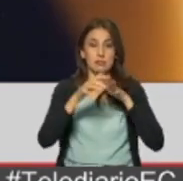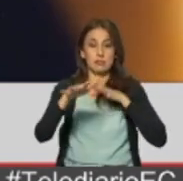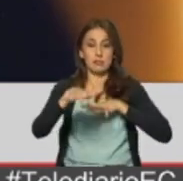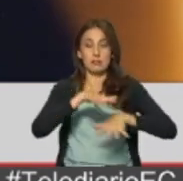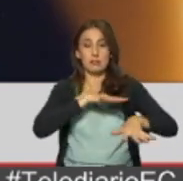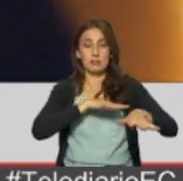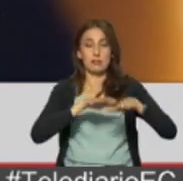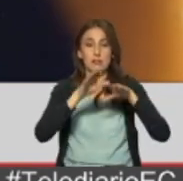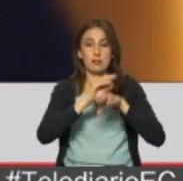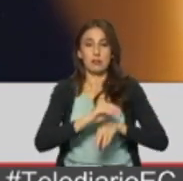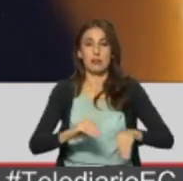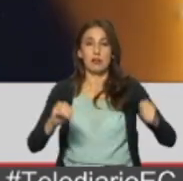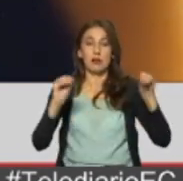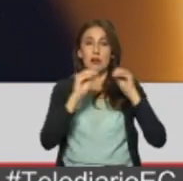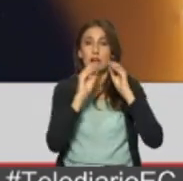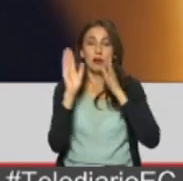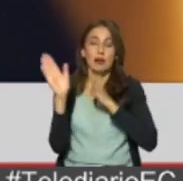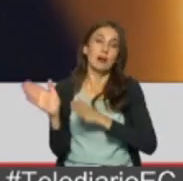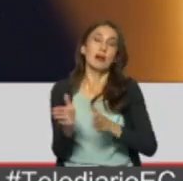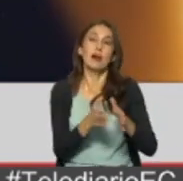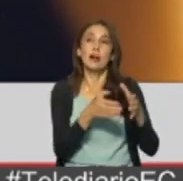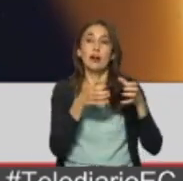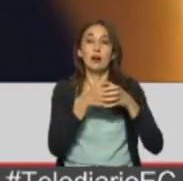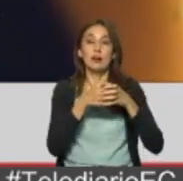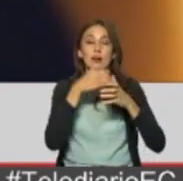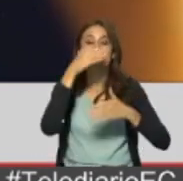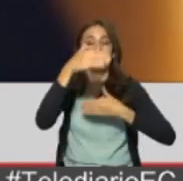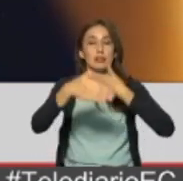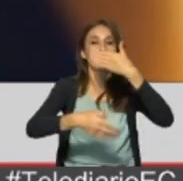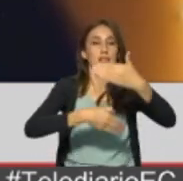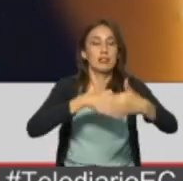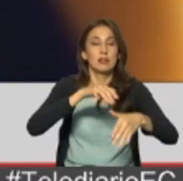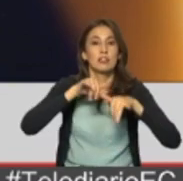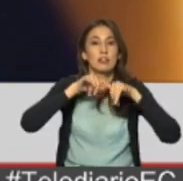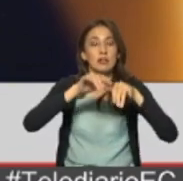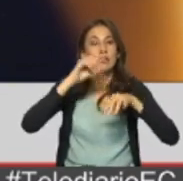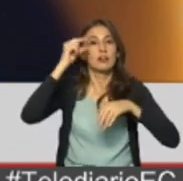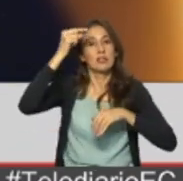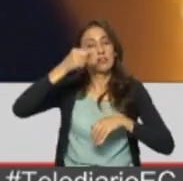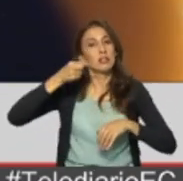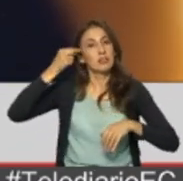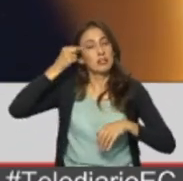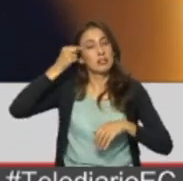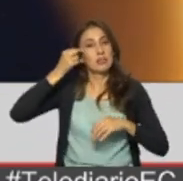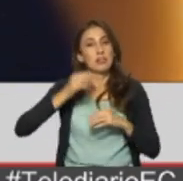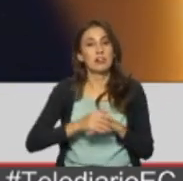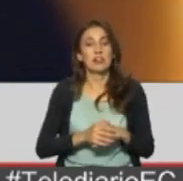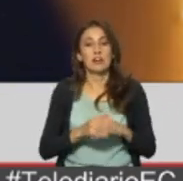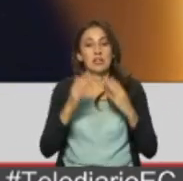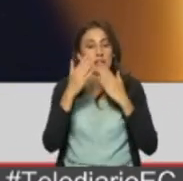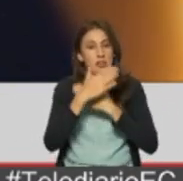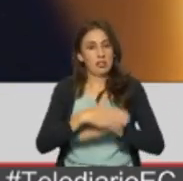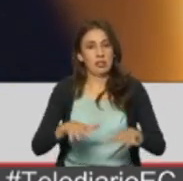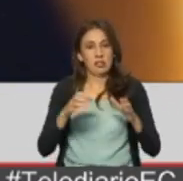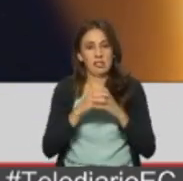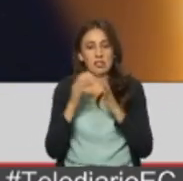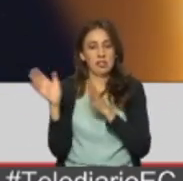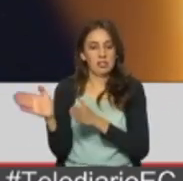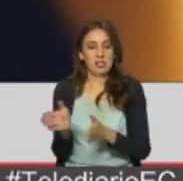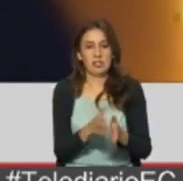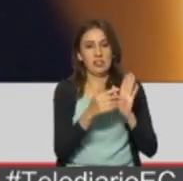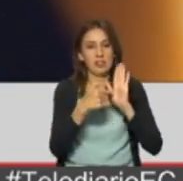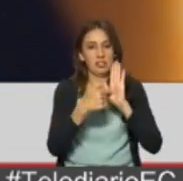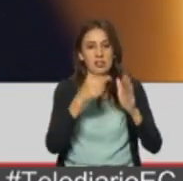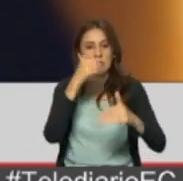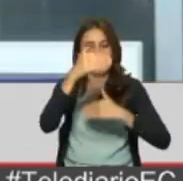inmediata, activar los protocolos establecidos para el efecto por el gobierno ecuatoriano. Ajá. Nos contactamos con Cancillería. Cancillería